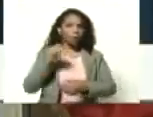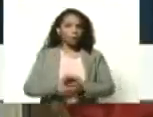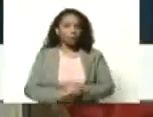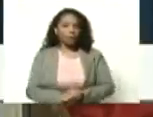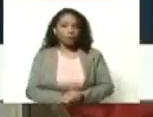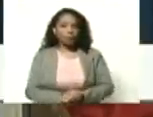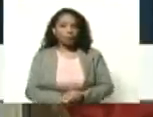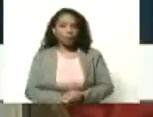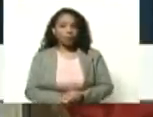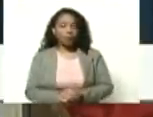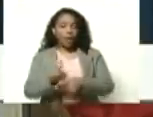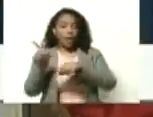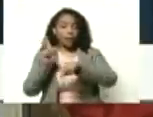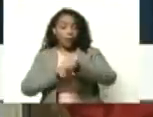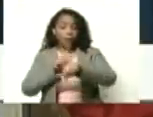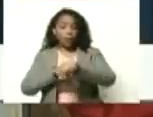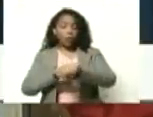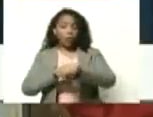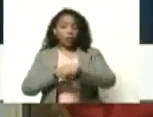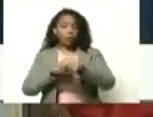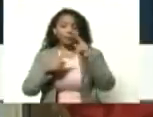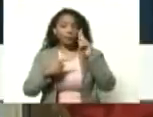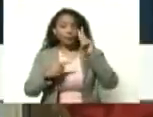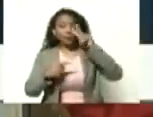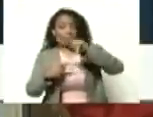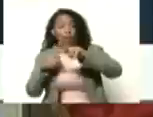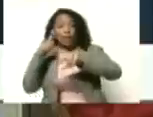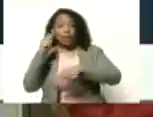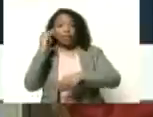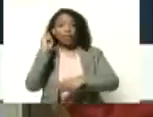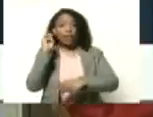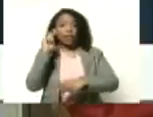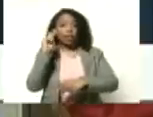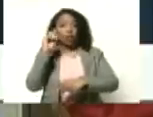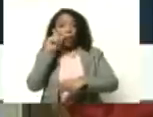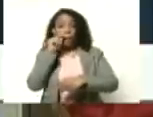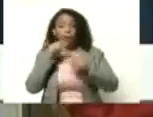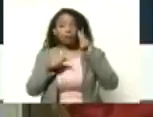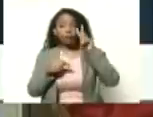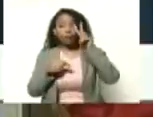en presencia de tito viloria y él y becerra